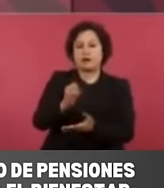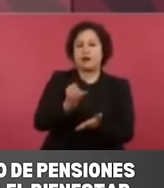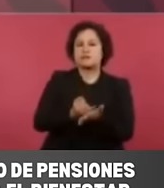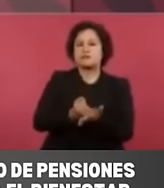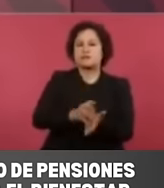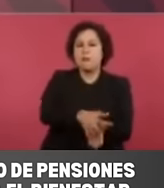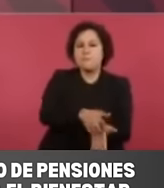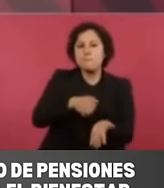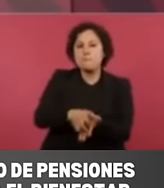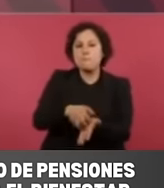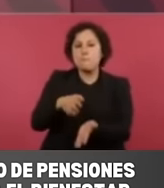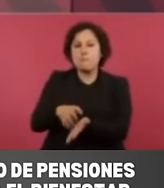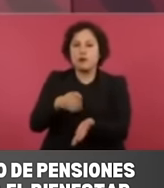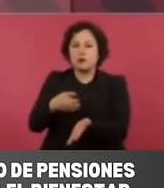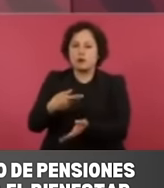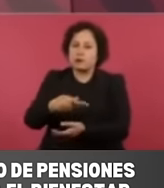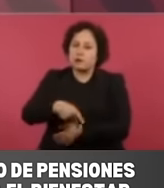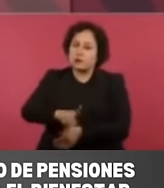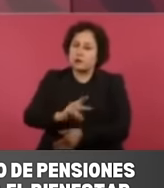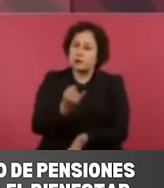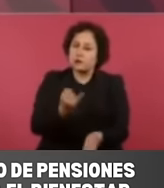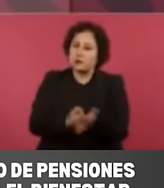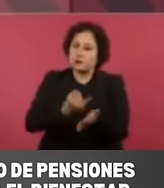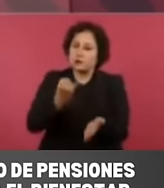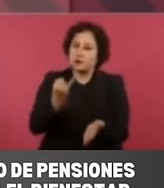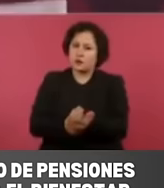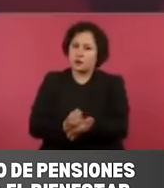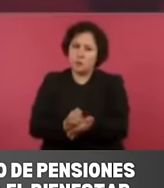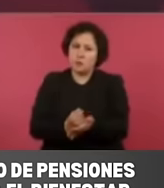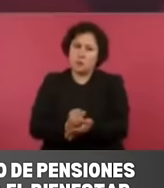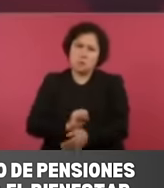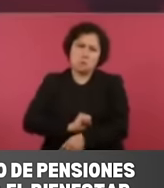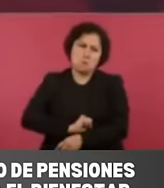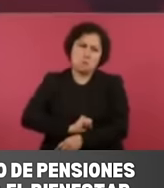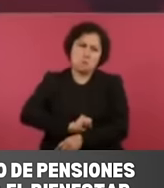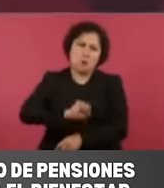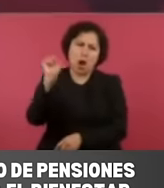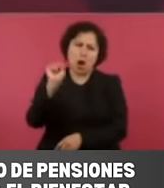de lo que se cobraba en el mundo.